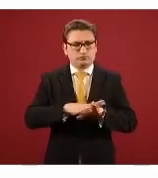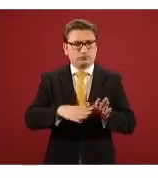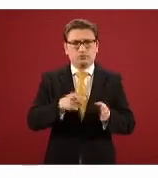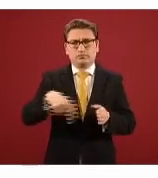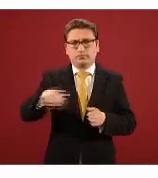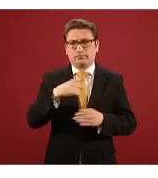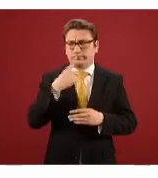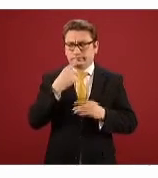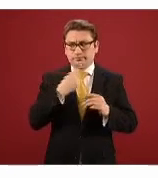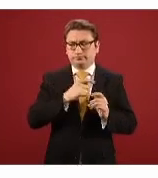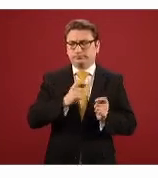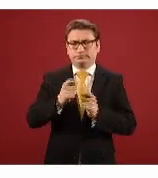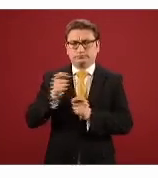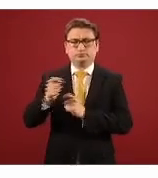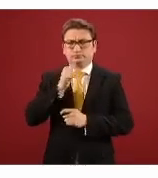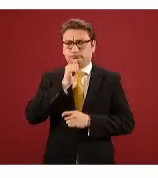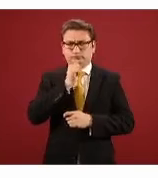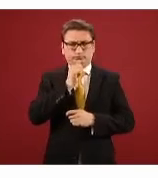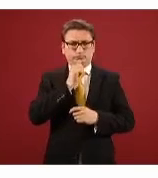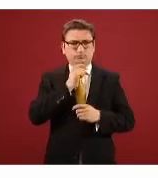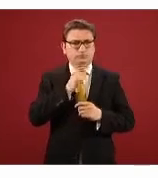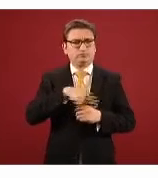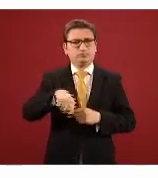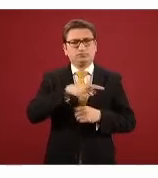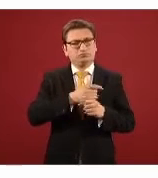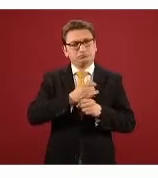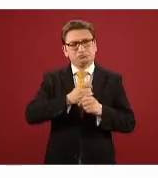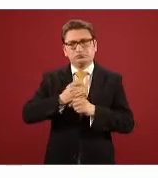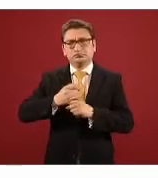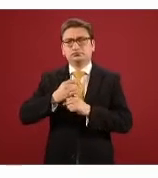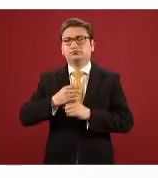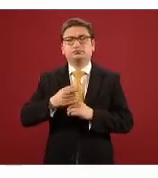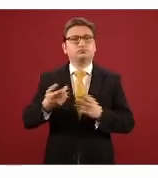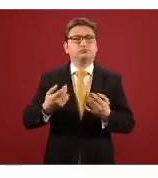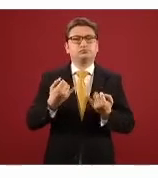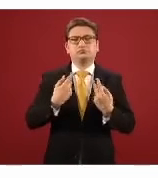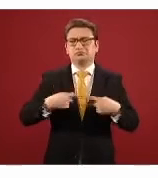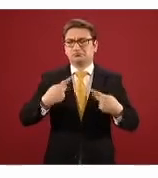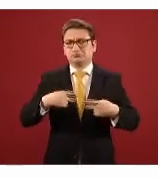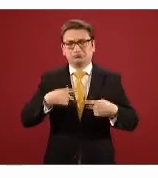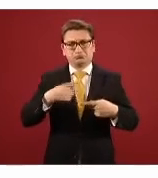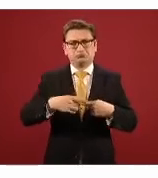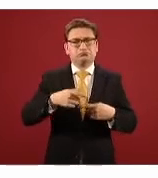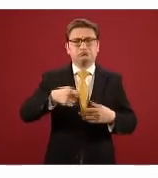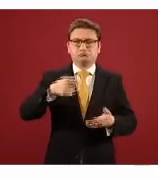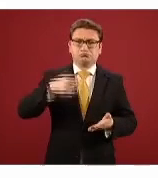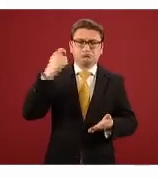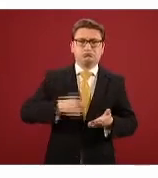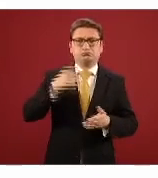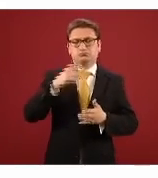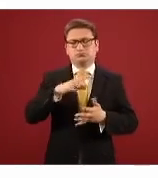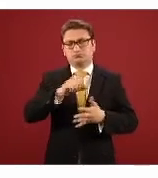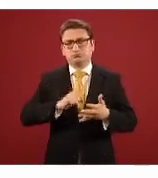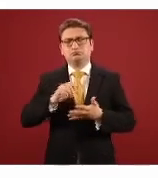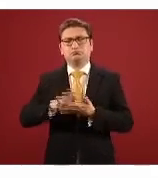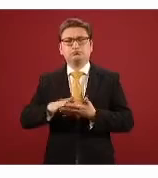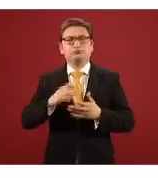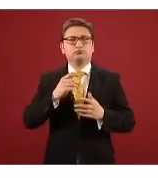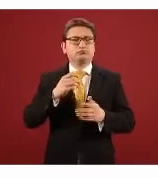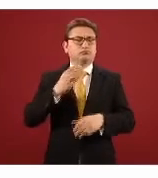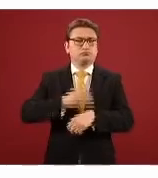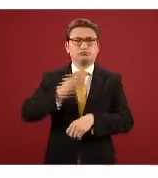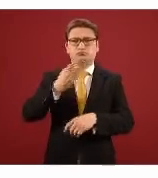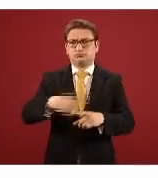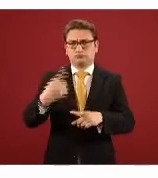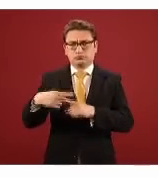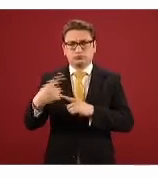de Justicia y que no se había logrado incrementar el número de sentencias condenatorias y de decomisos de bienes e